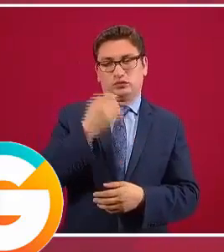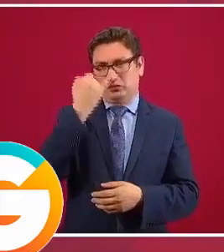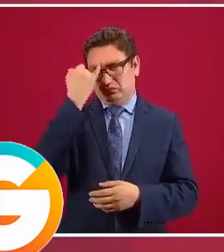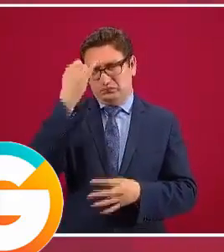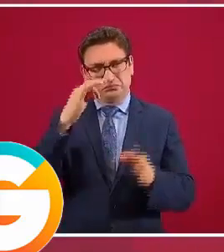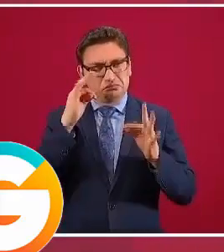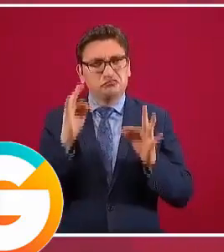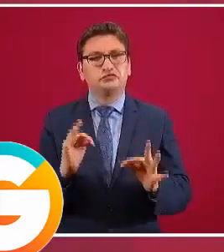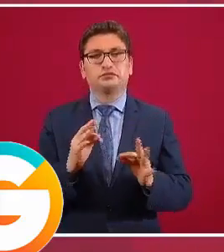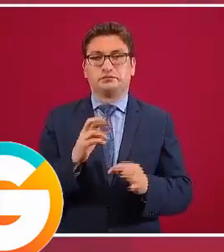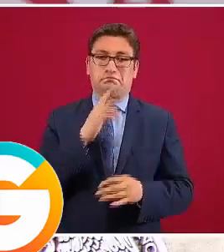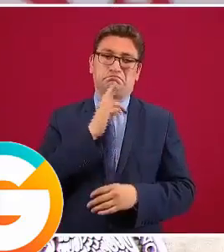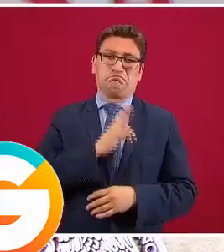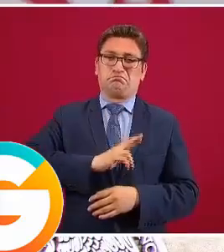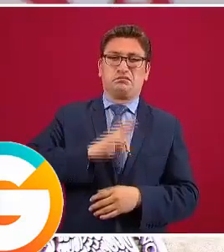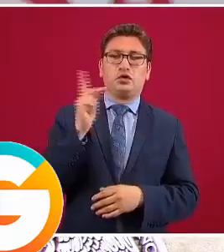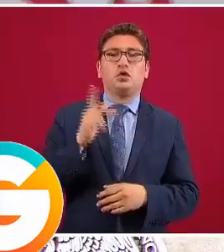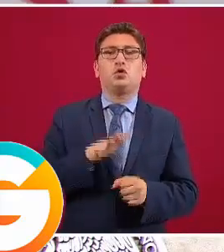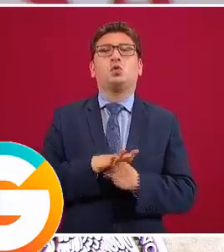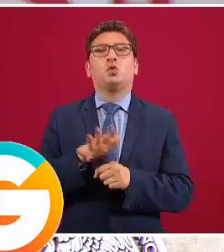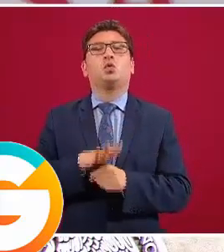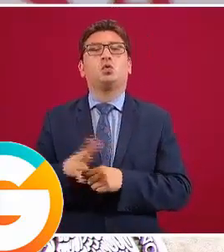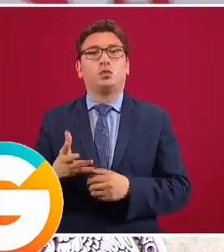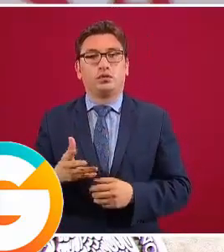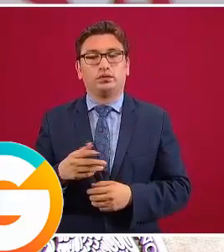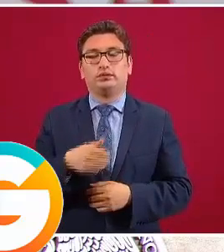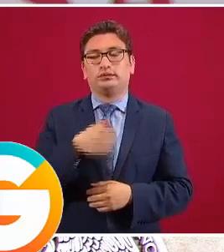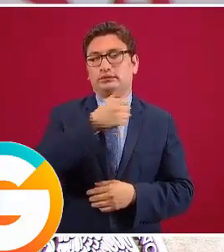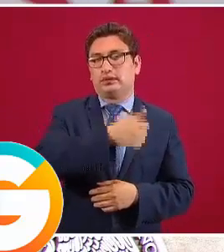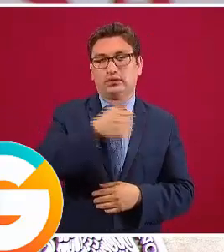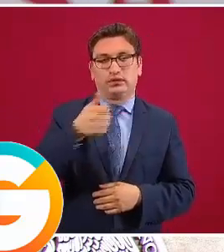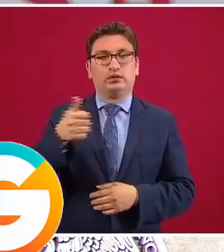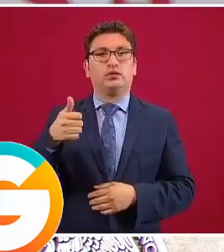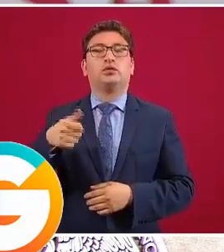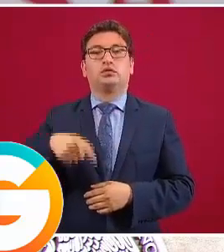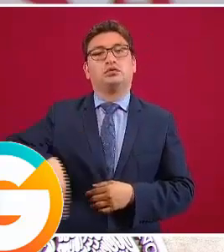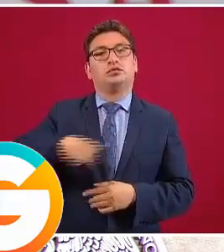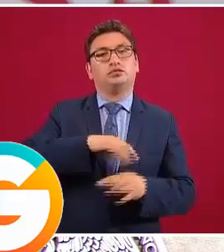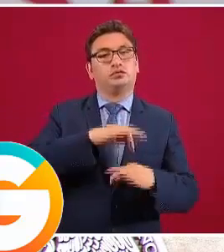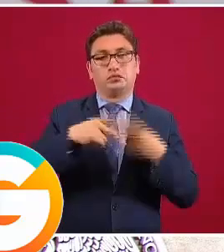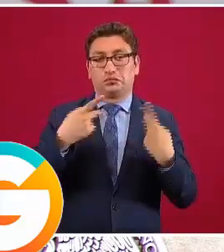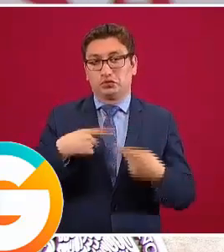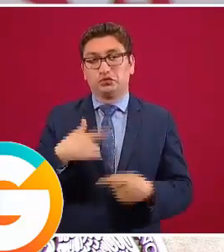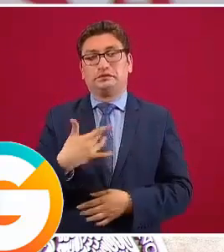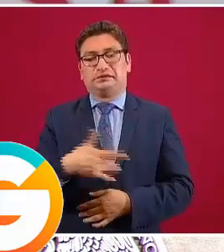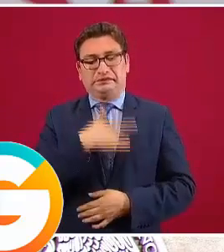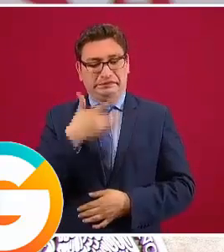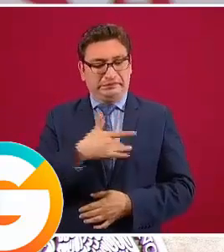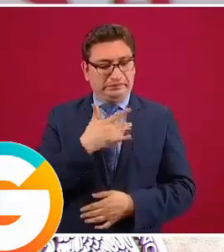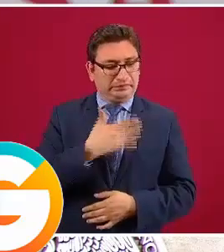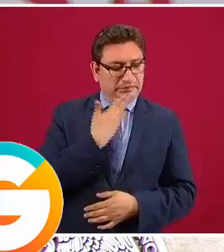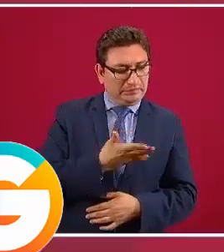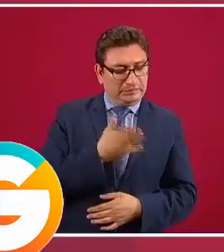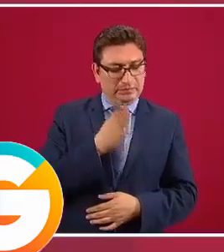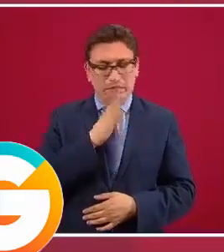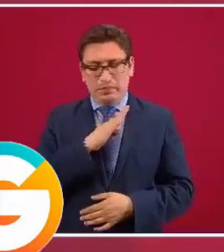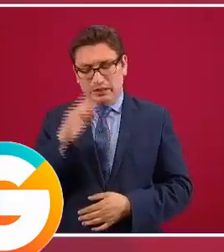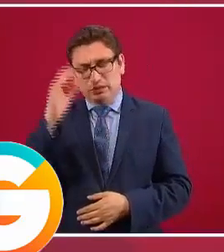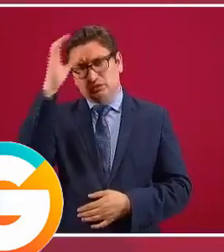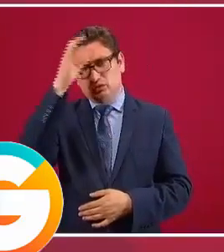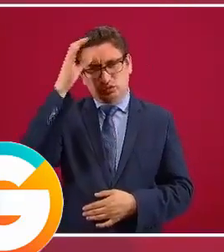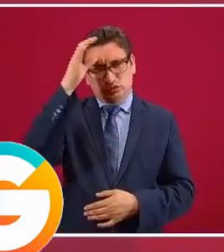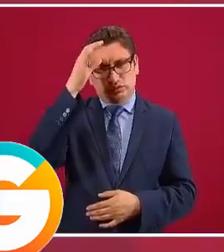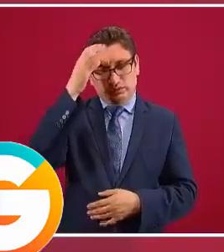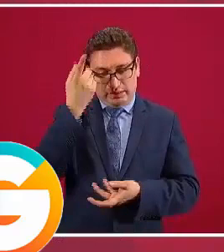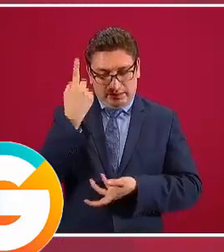utopía, es que la conciencia de cada uno de nosotros sea el